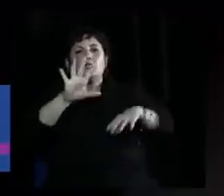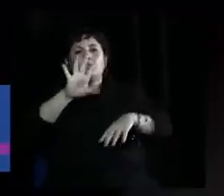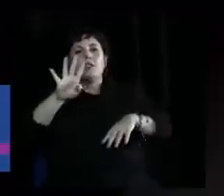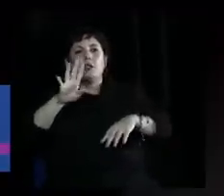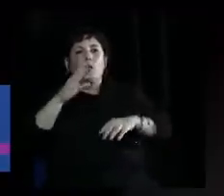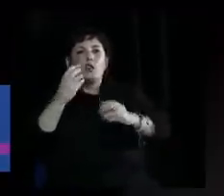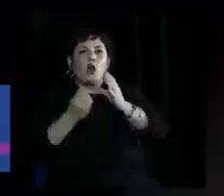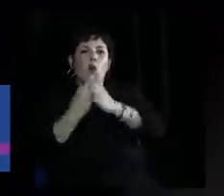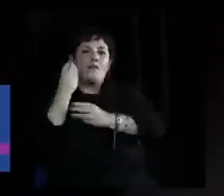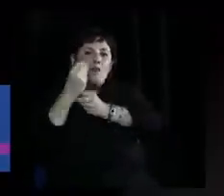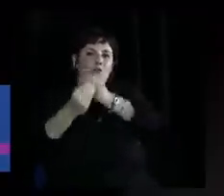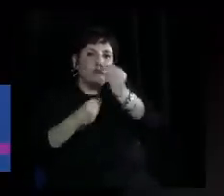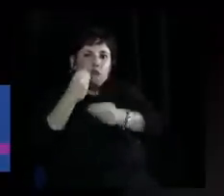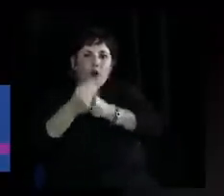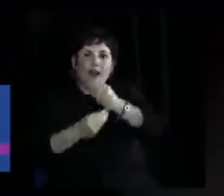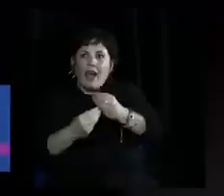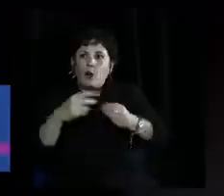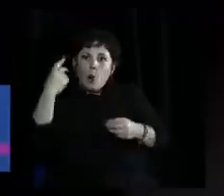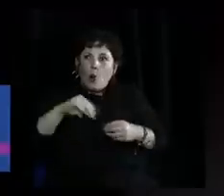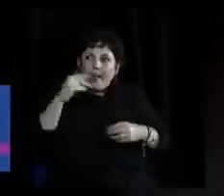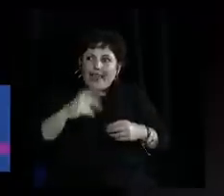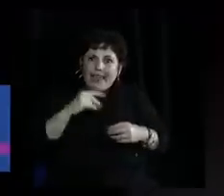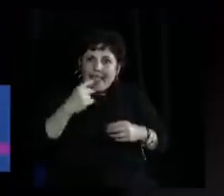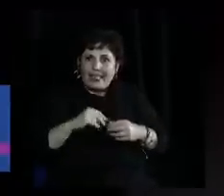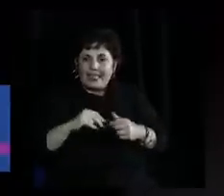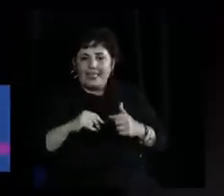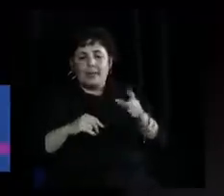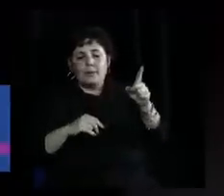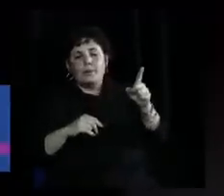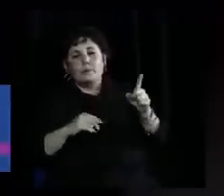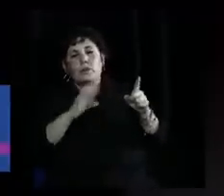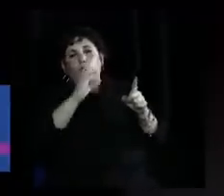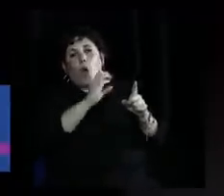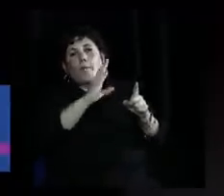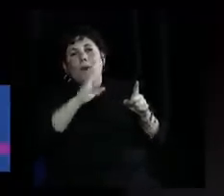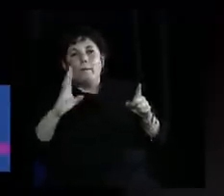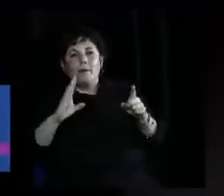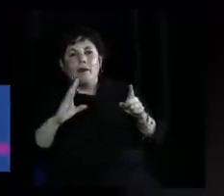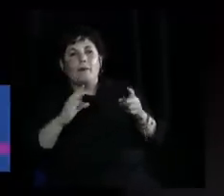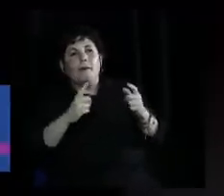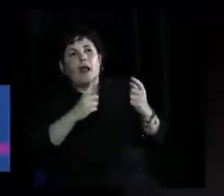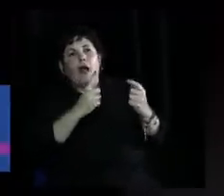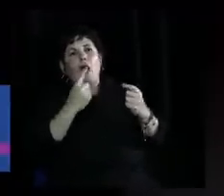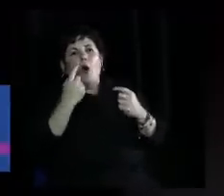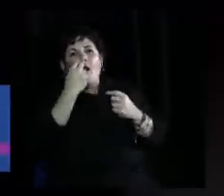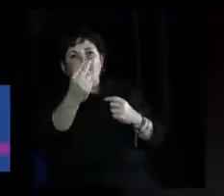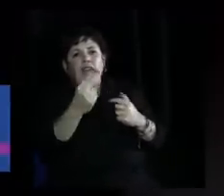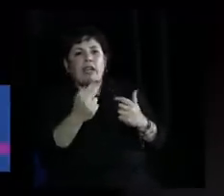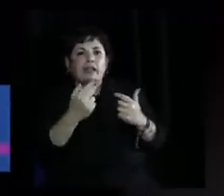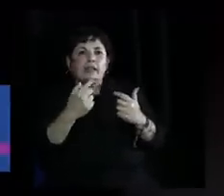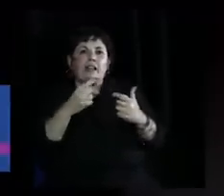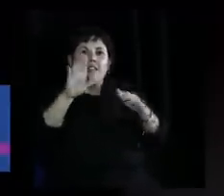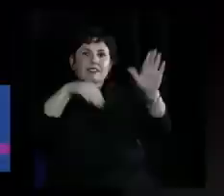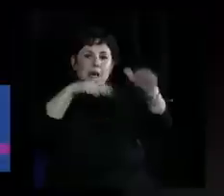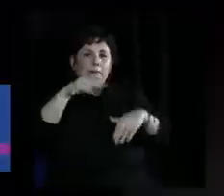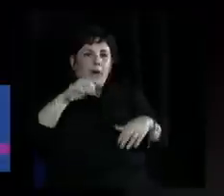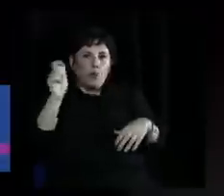urgentes, que se gestionen ante OPP para que se le habilite, para que se llame el ingreso de forma